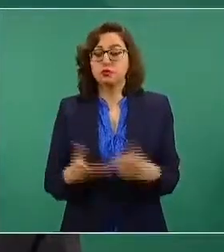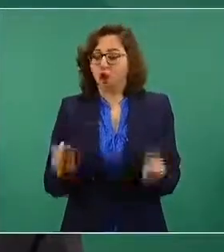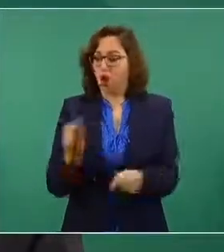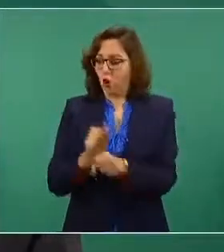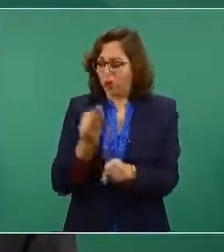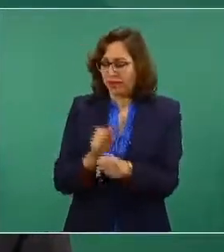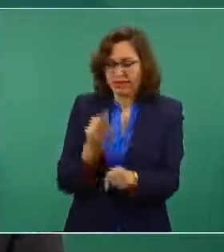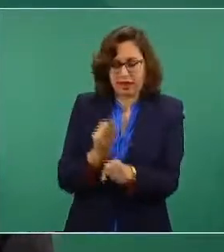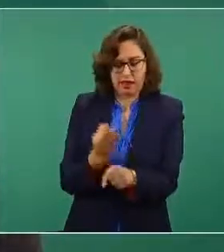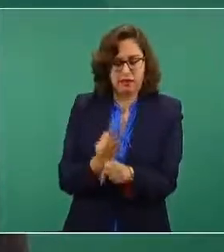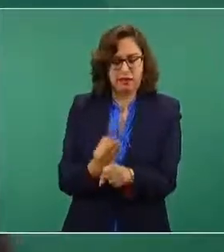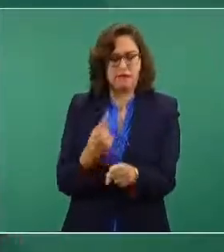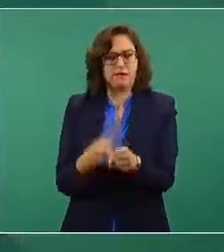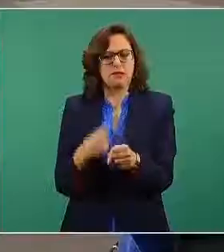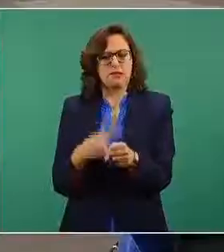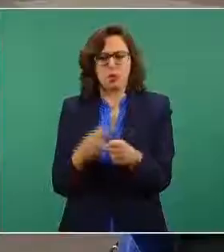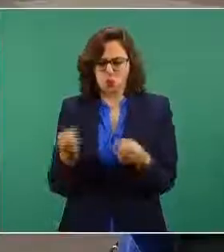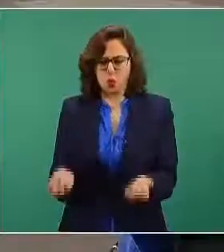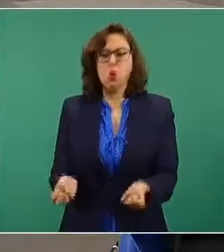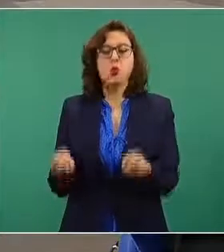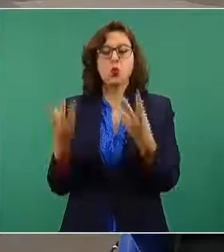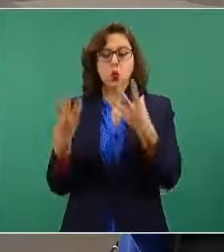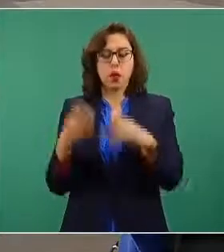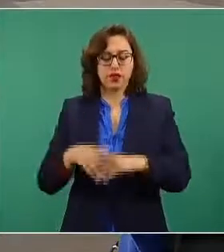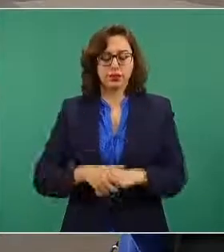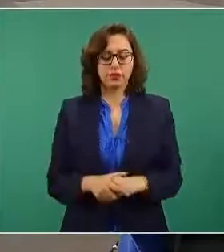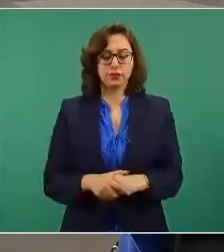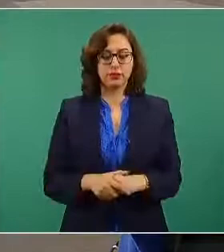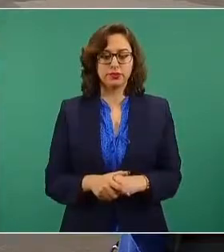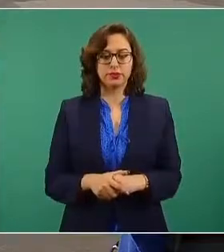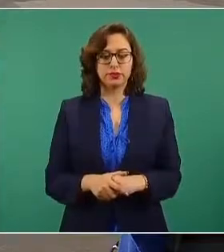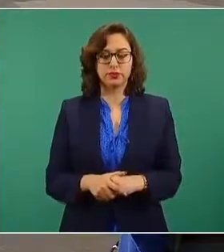este momento. Esto es importante porque, aunque es